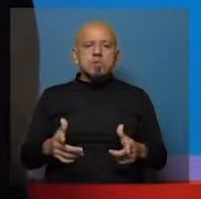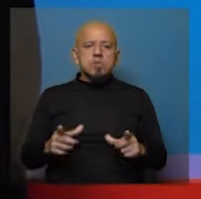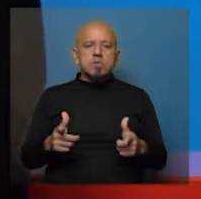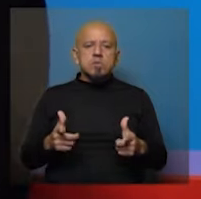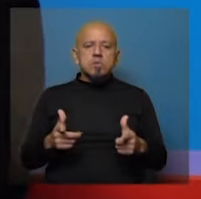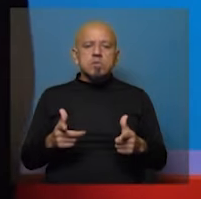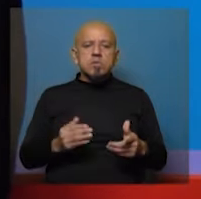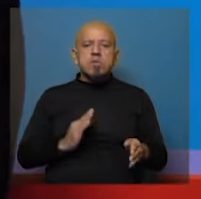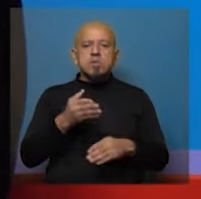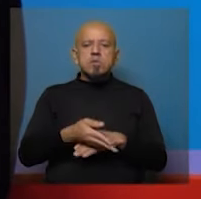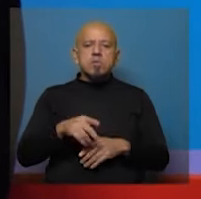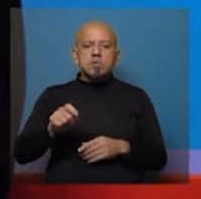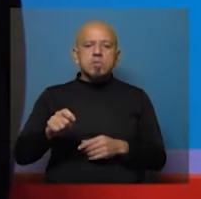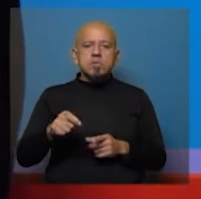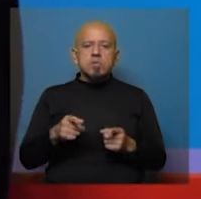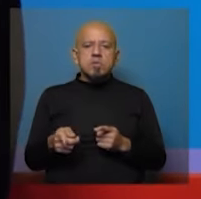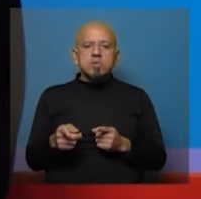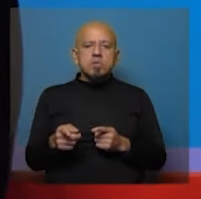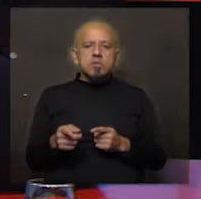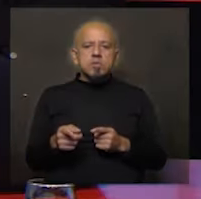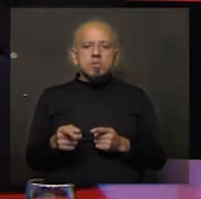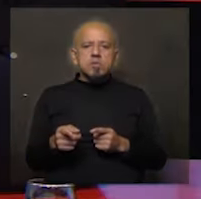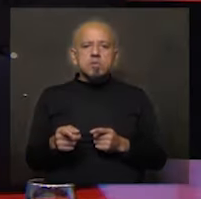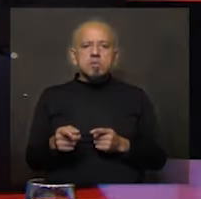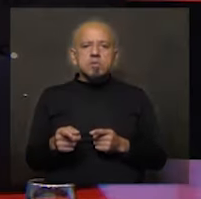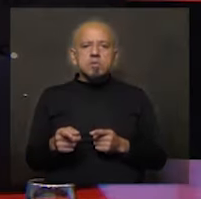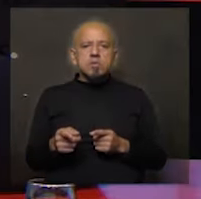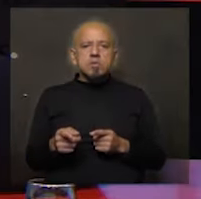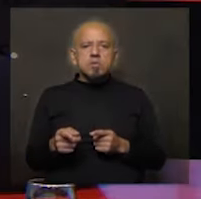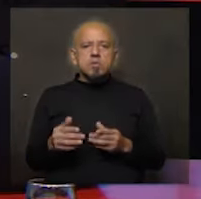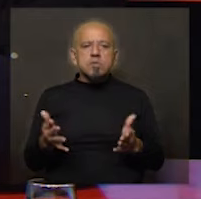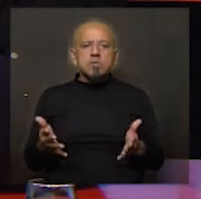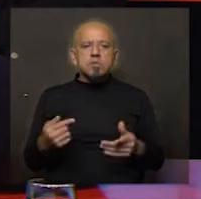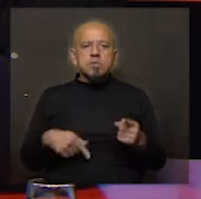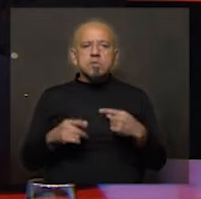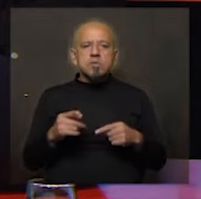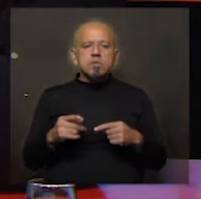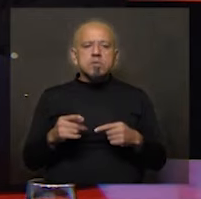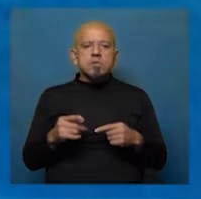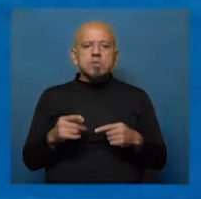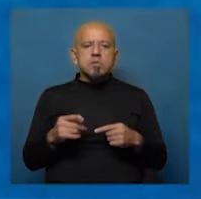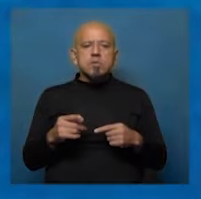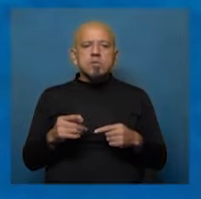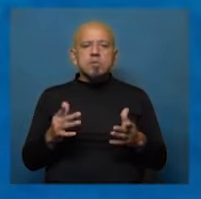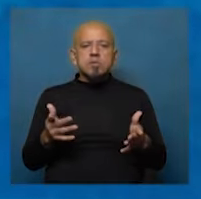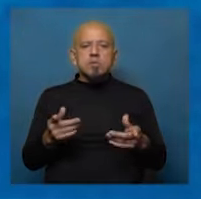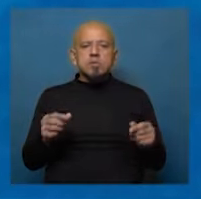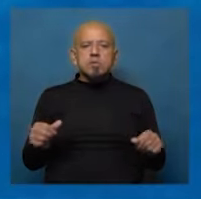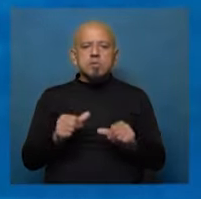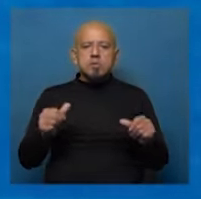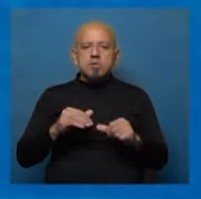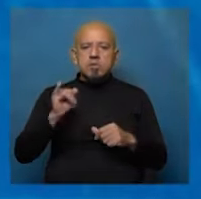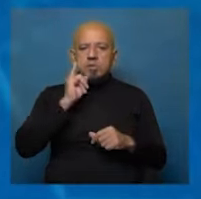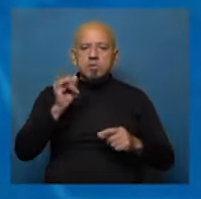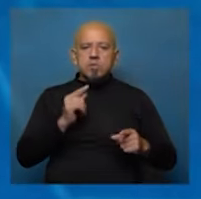acceso a la justicia o no se toman medidas claro inmediatas Entonces te llaman y te dicen F a la comisaría yce la denuncia y el